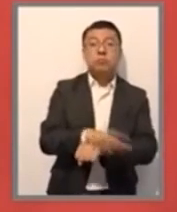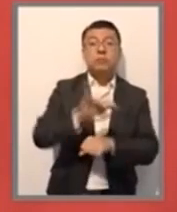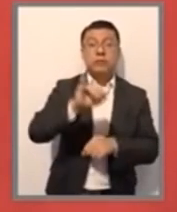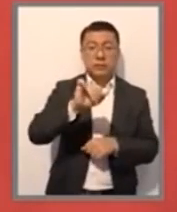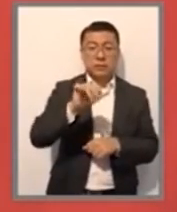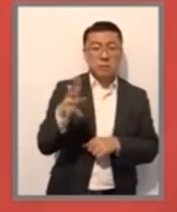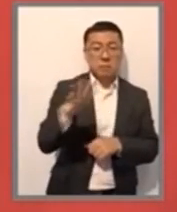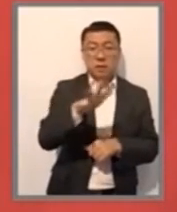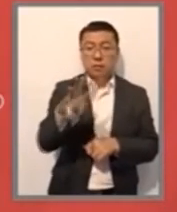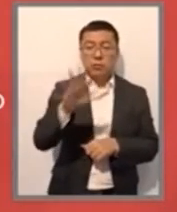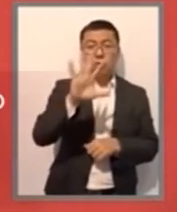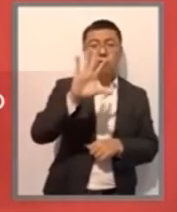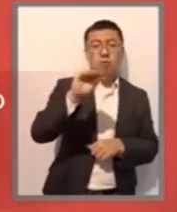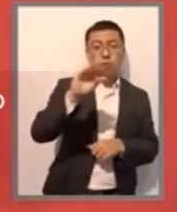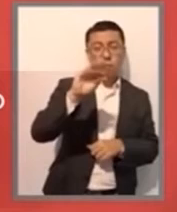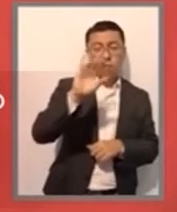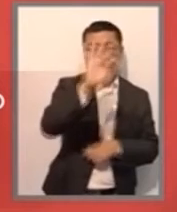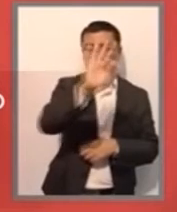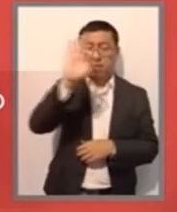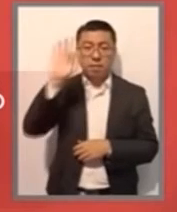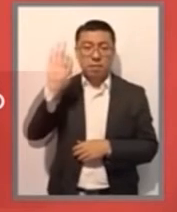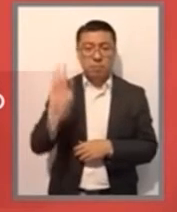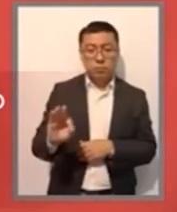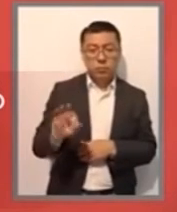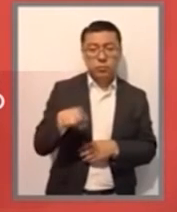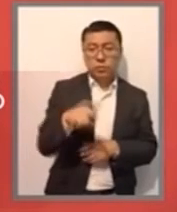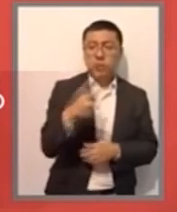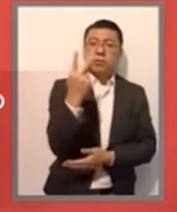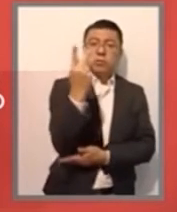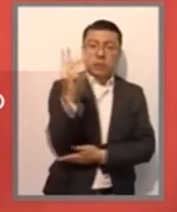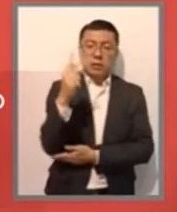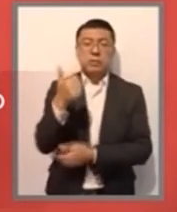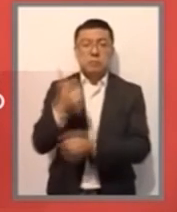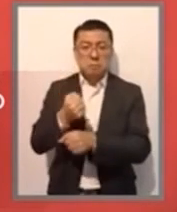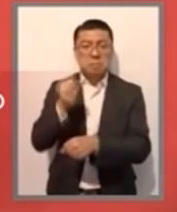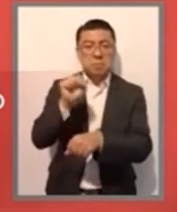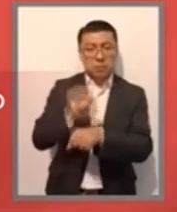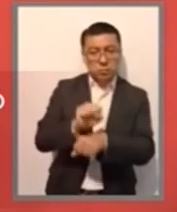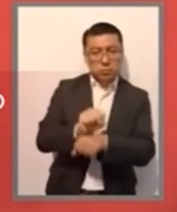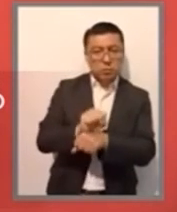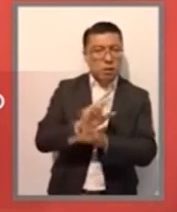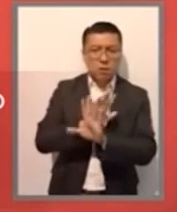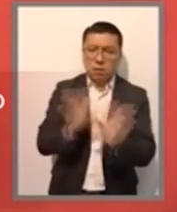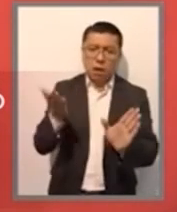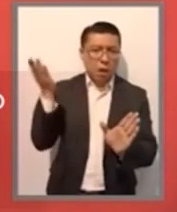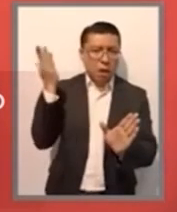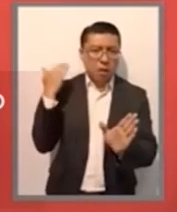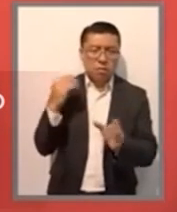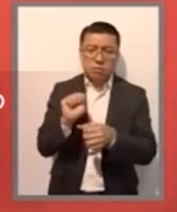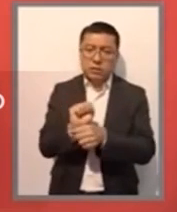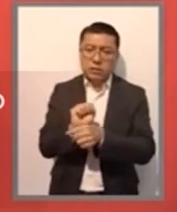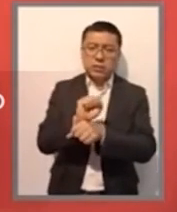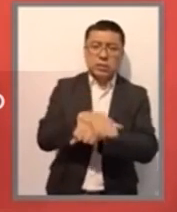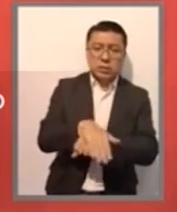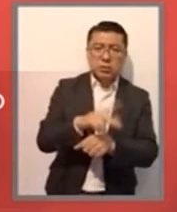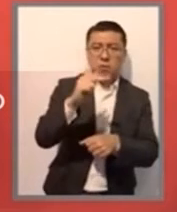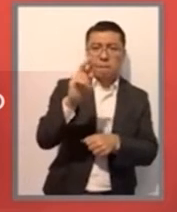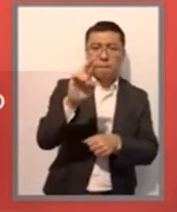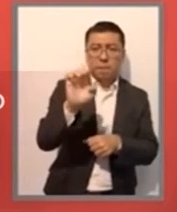del universo total de personas que están en esta edad escolar lo hicieron, y eso significa que en su inmensa